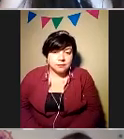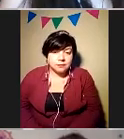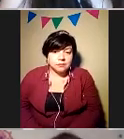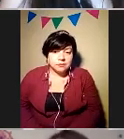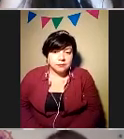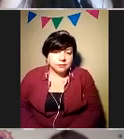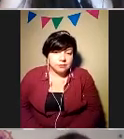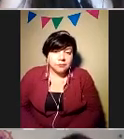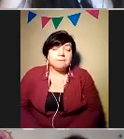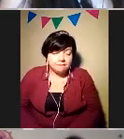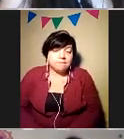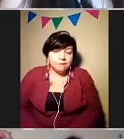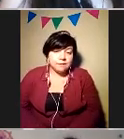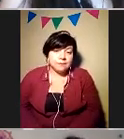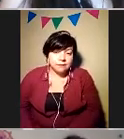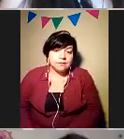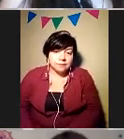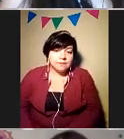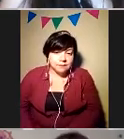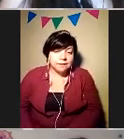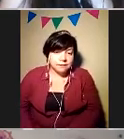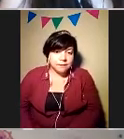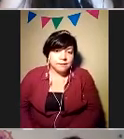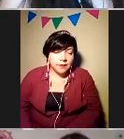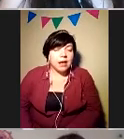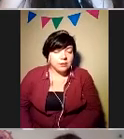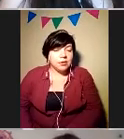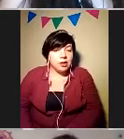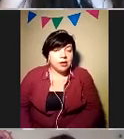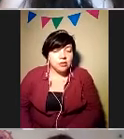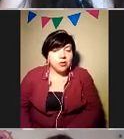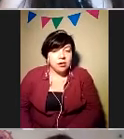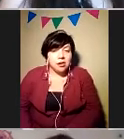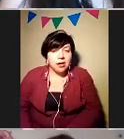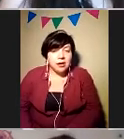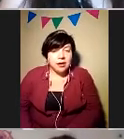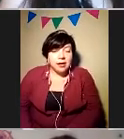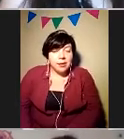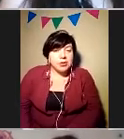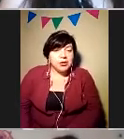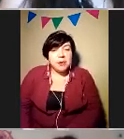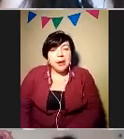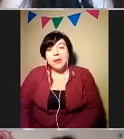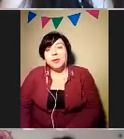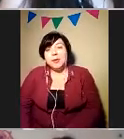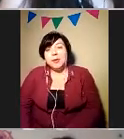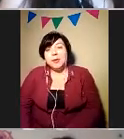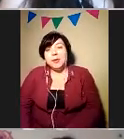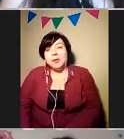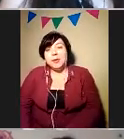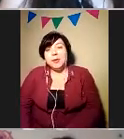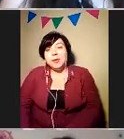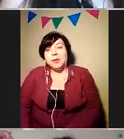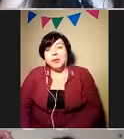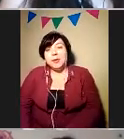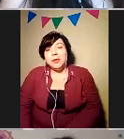solo bombardearlo con tampoco es la forma. Claro, toda la razón, yo creo que por eso esto es más